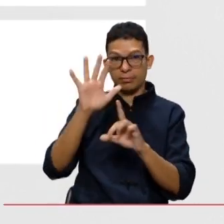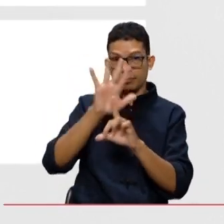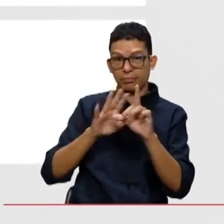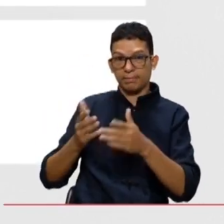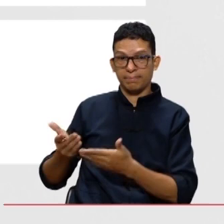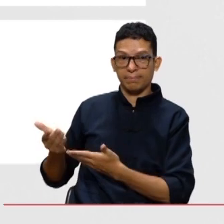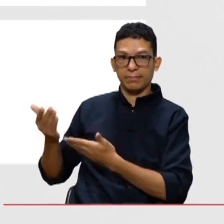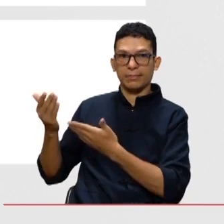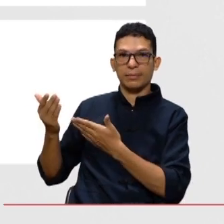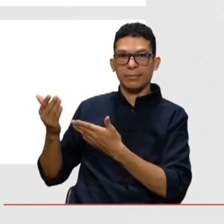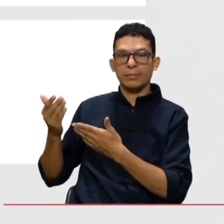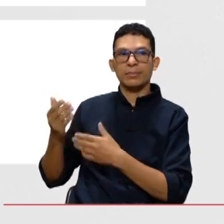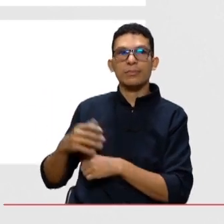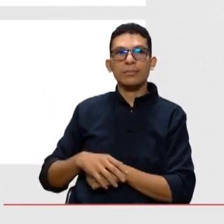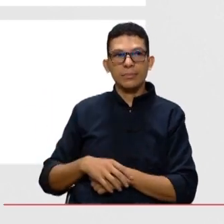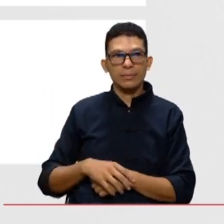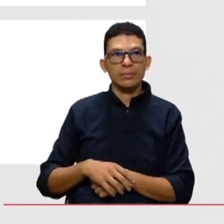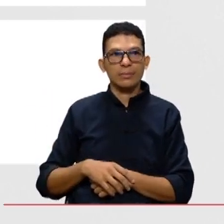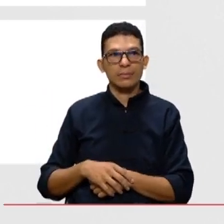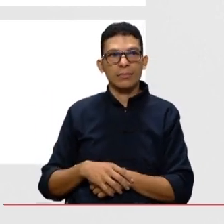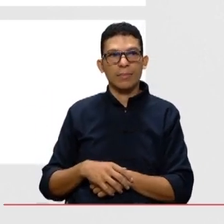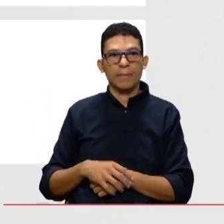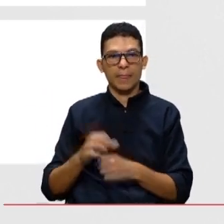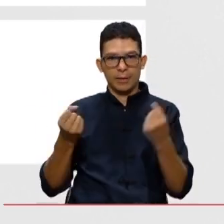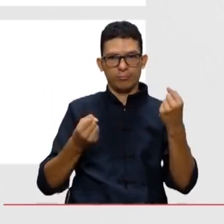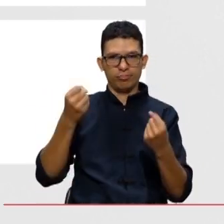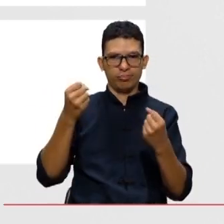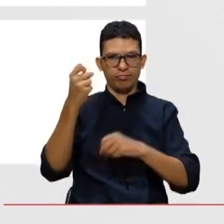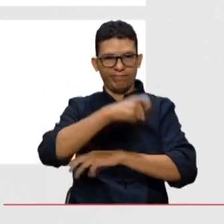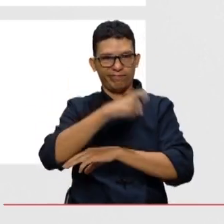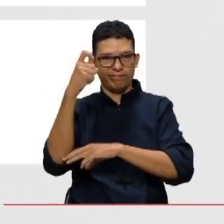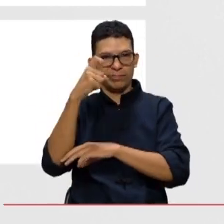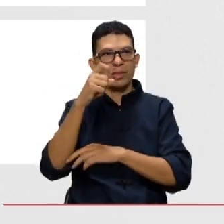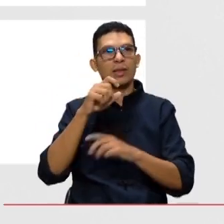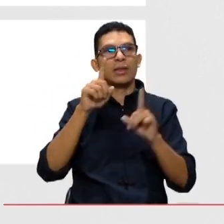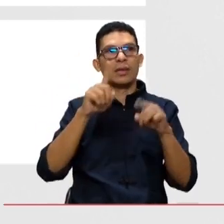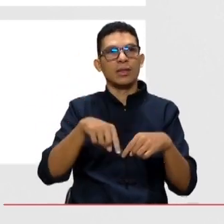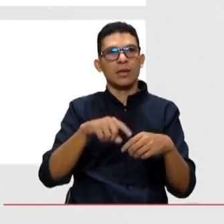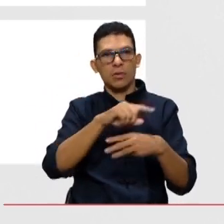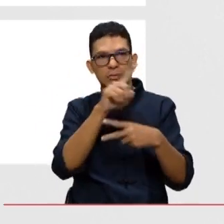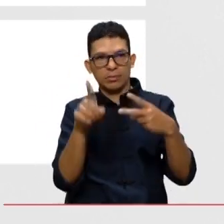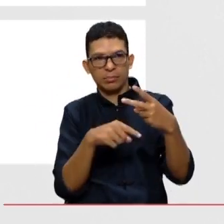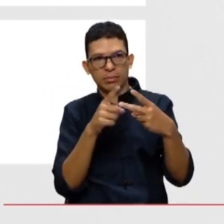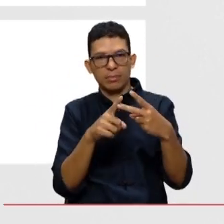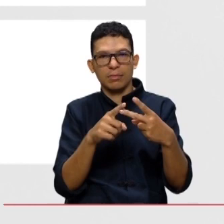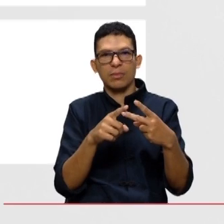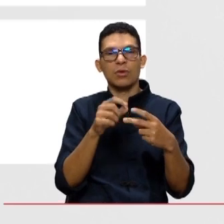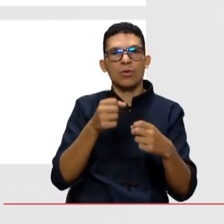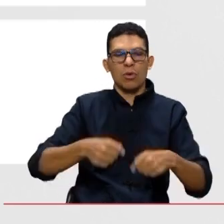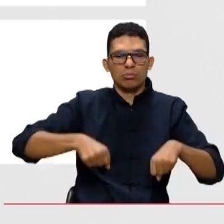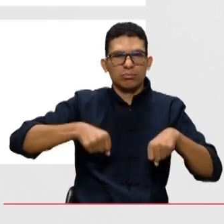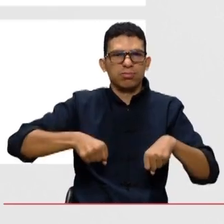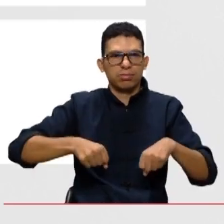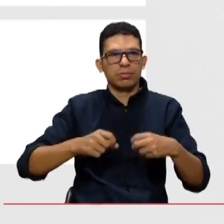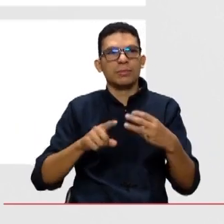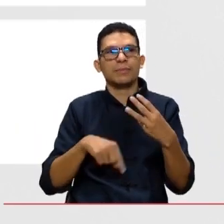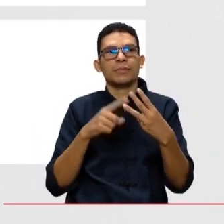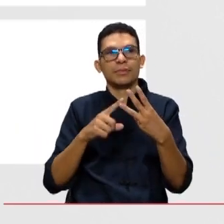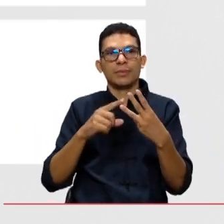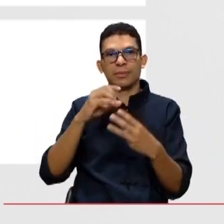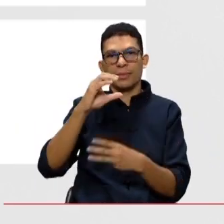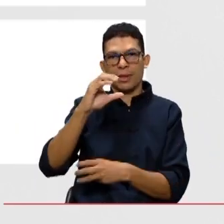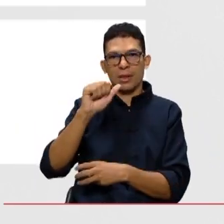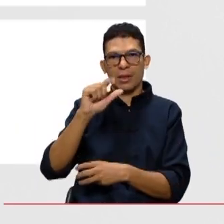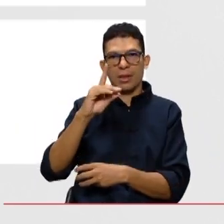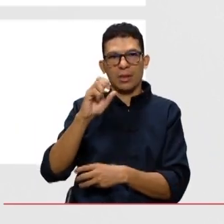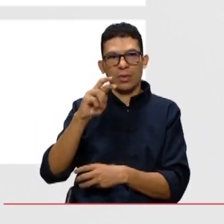en Santander de Quilichao, operador de grúa y operador de instrumentos hidráulicos. En Caldono también hay otra vacante disponible